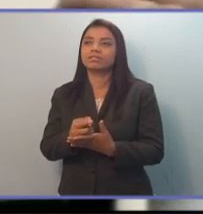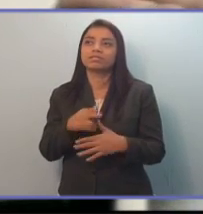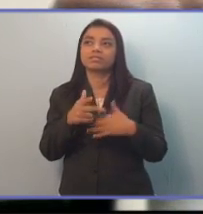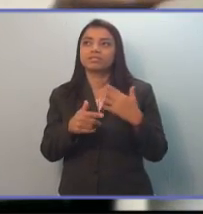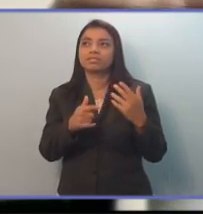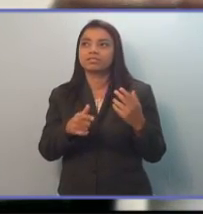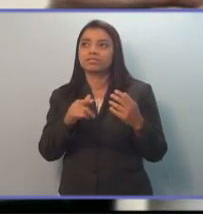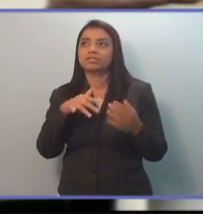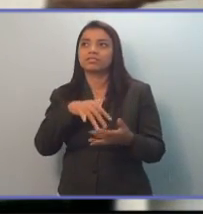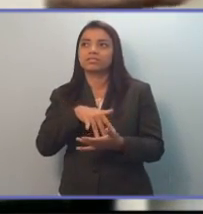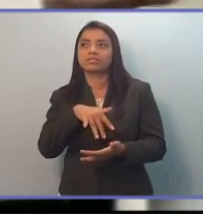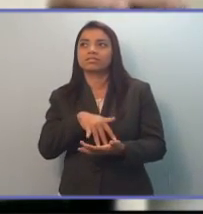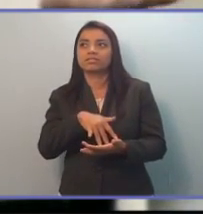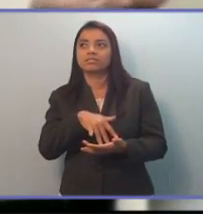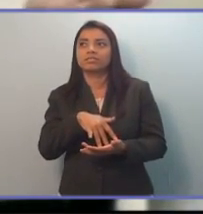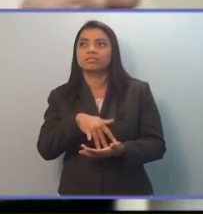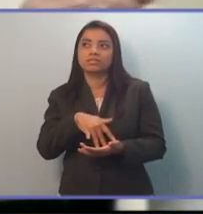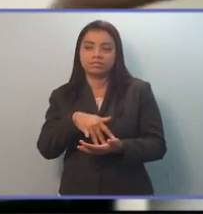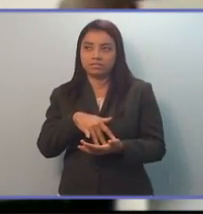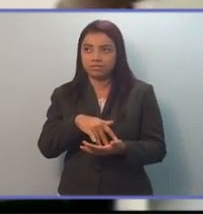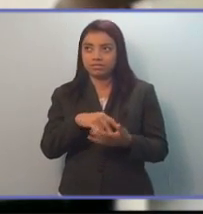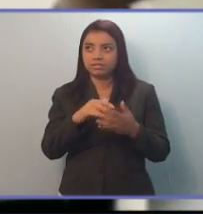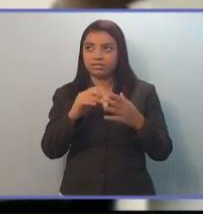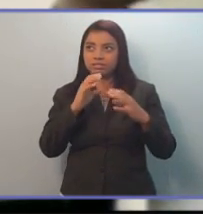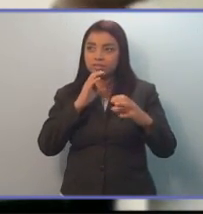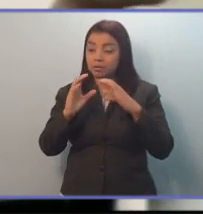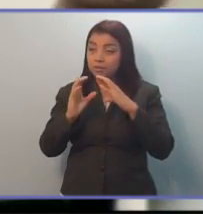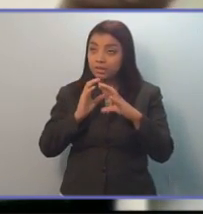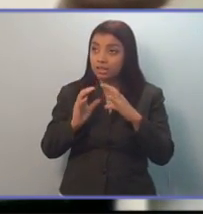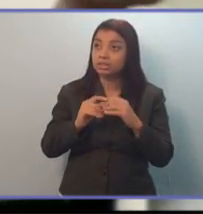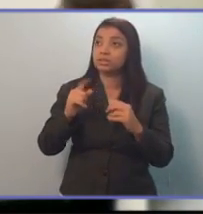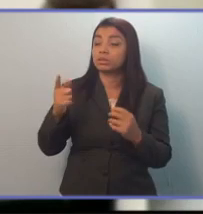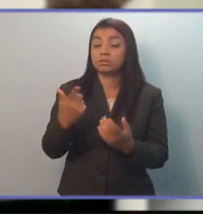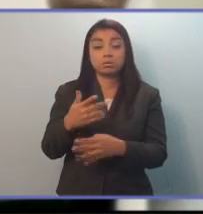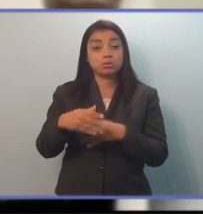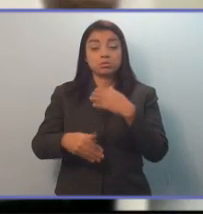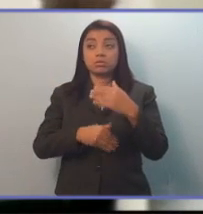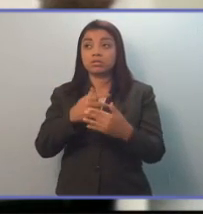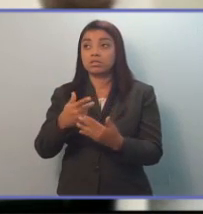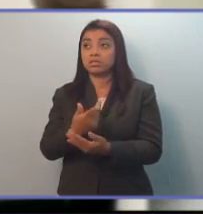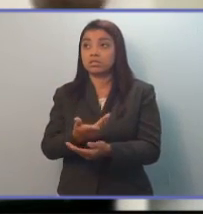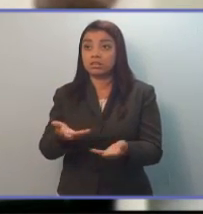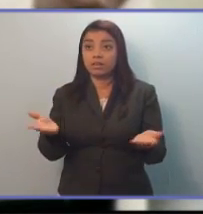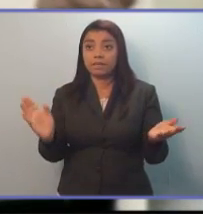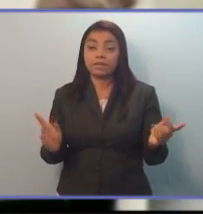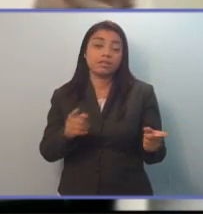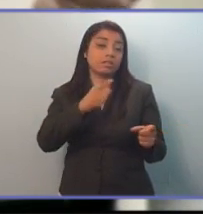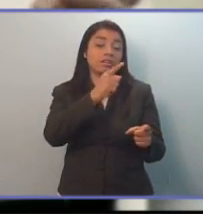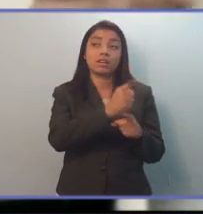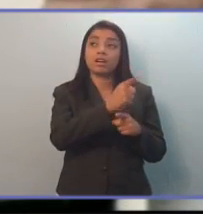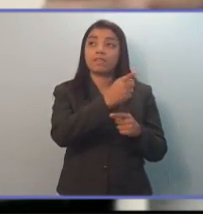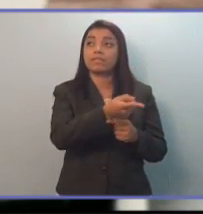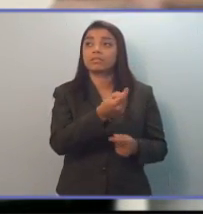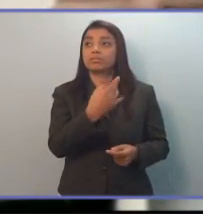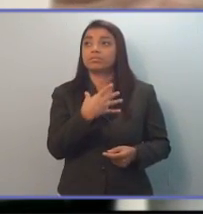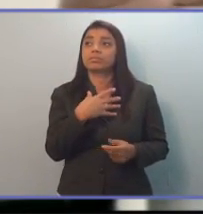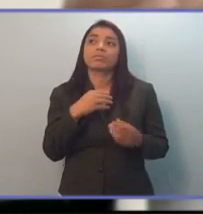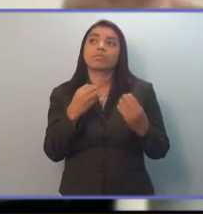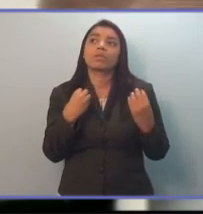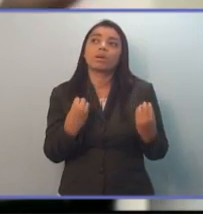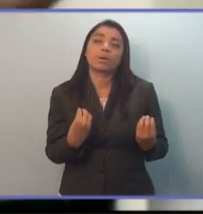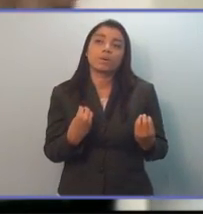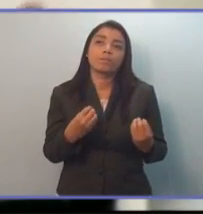la ciudadanía, cada vez los procesos son abiertos. Ejemplo, usted mismo lo ponía, de cómo